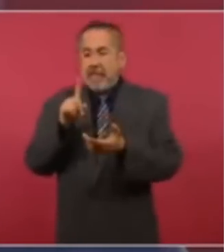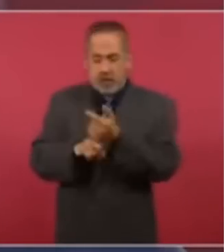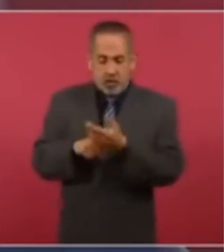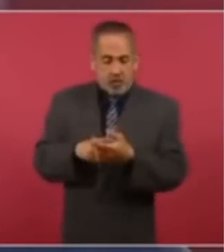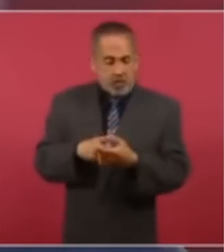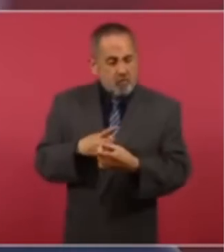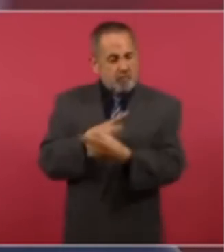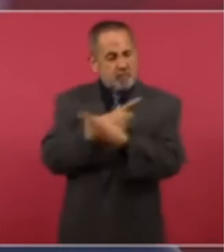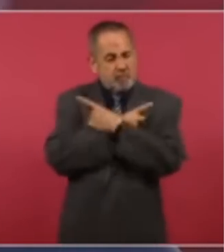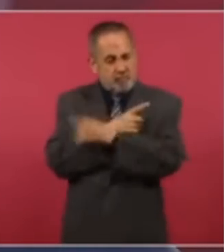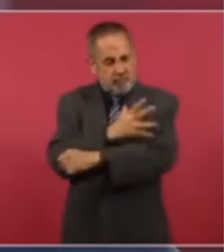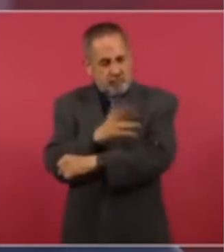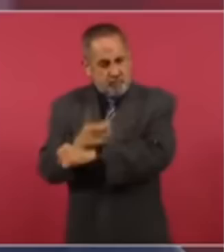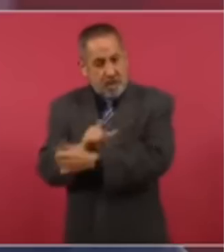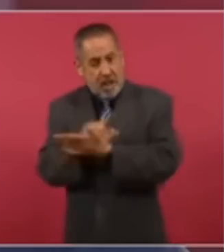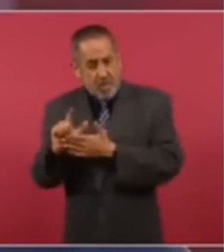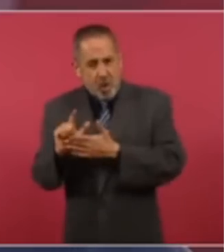moral.